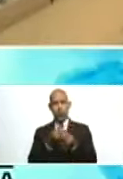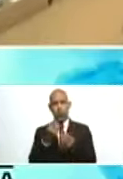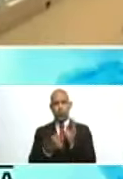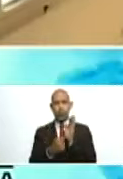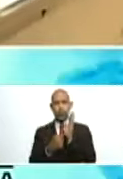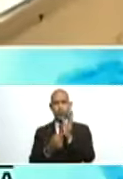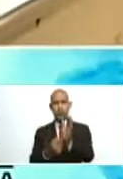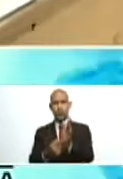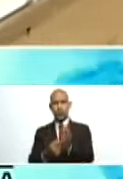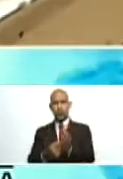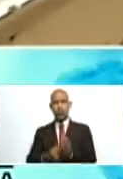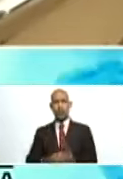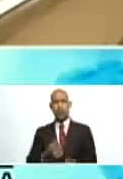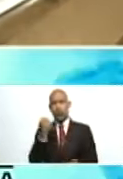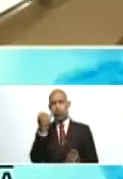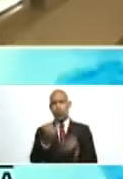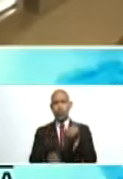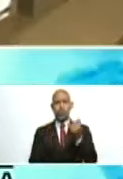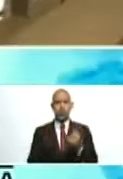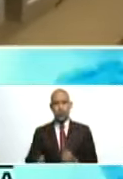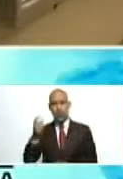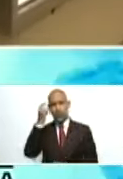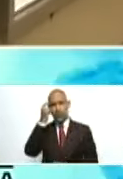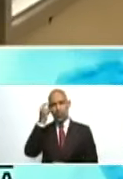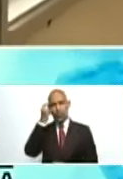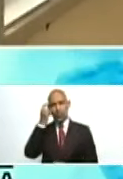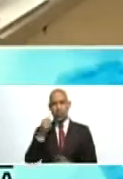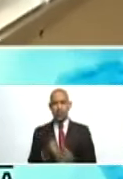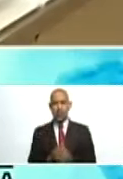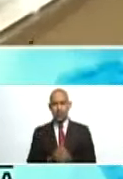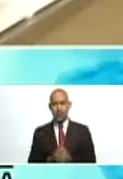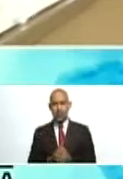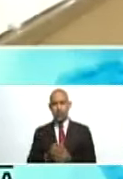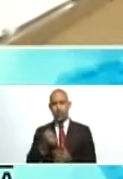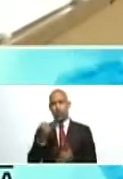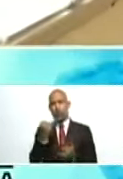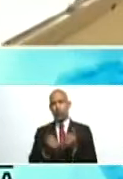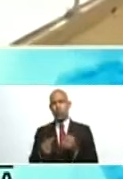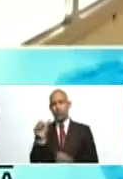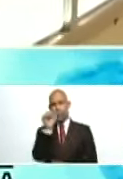sus últimos días, en sus últimas semanas de vida,